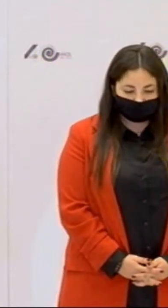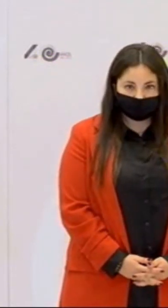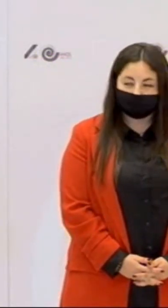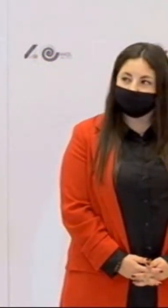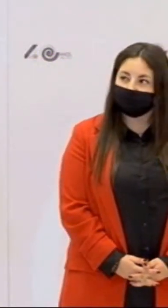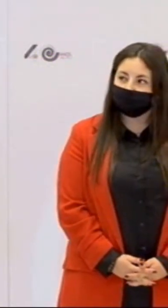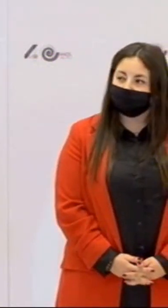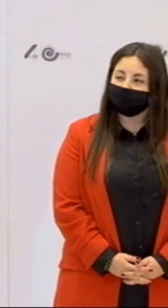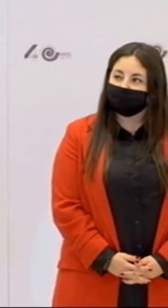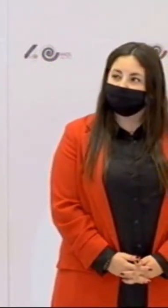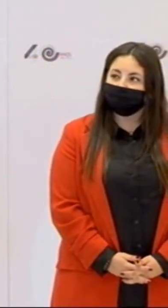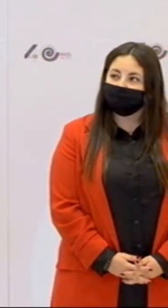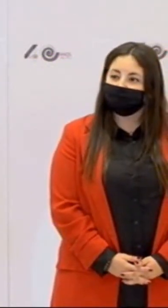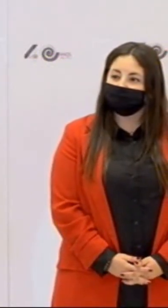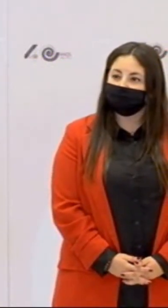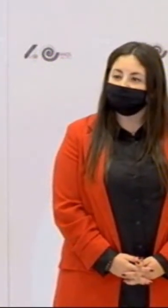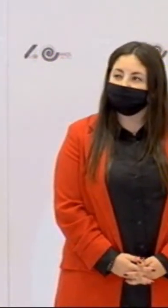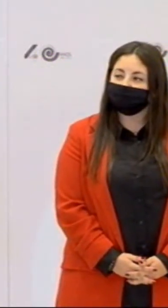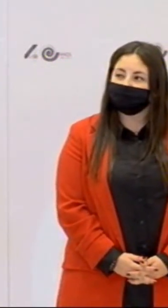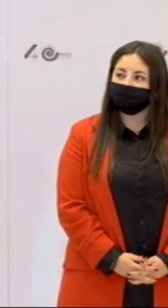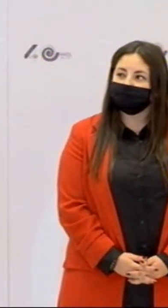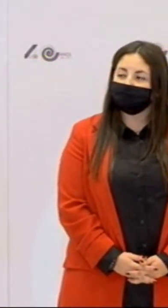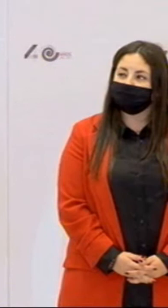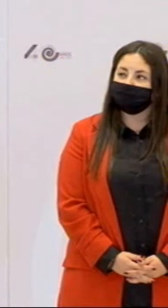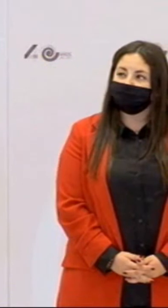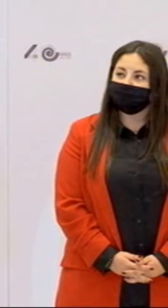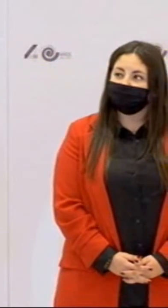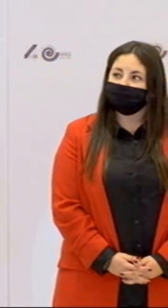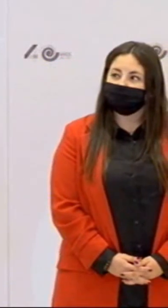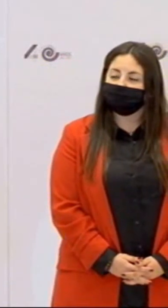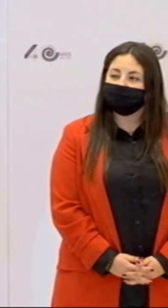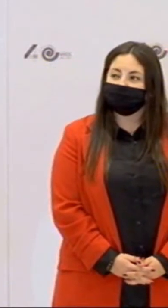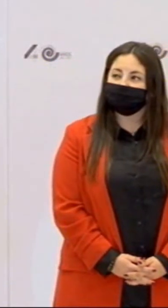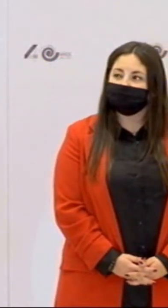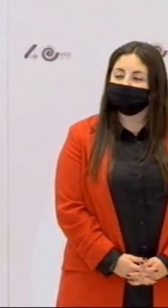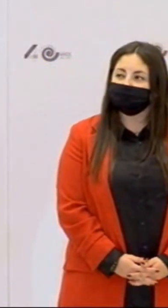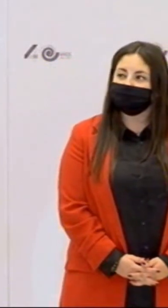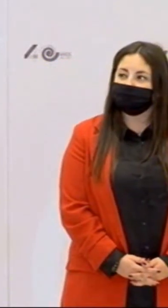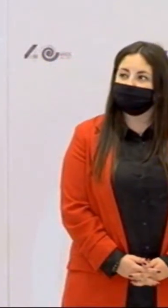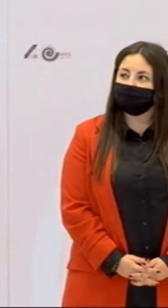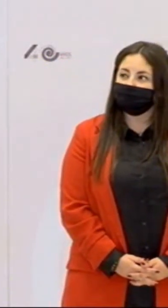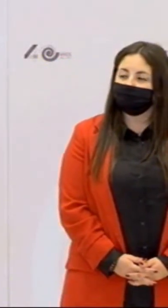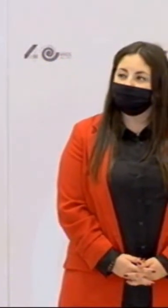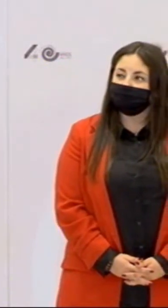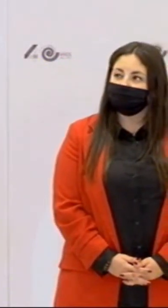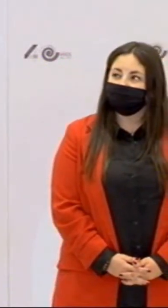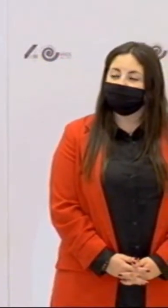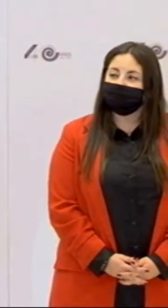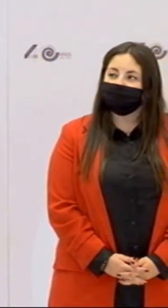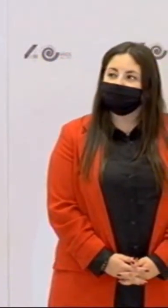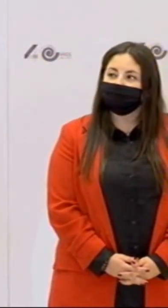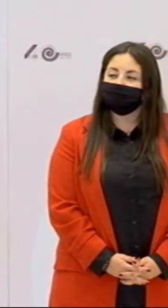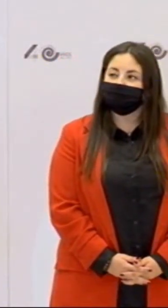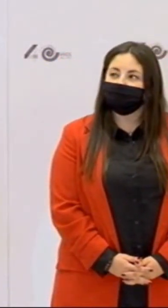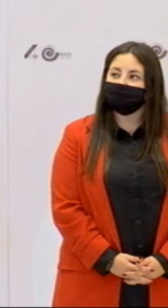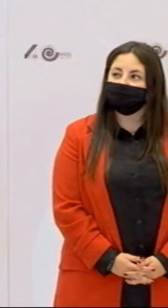esperanzador. Riguroso en los datos que ha ofrecido, que en determinadas intervenciones posteriores hemos visto esos bailes de cifras,